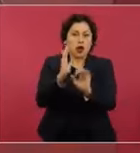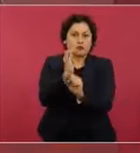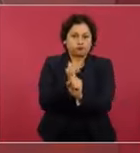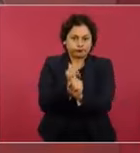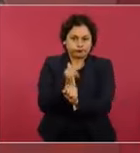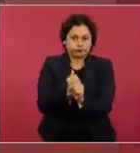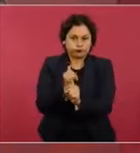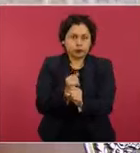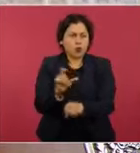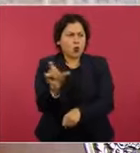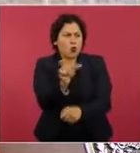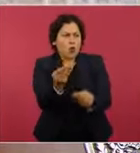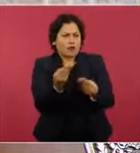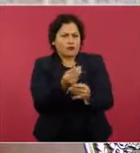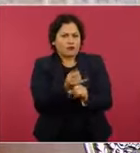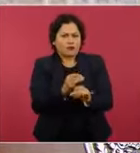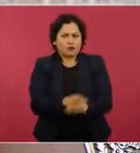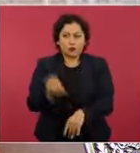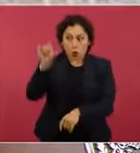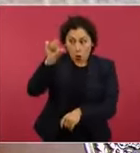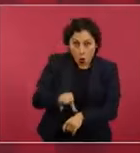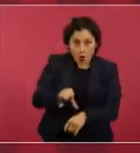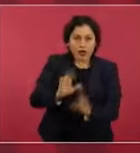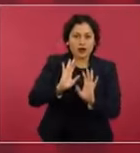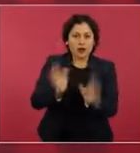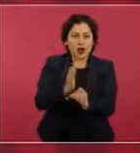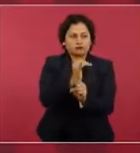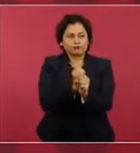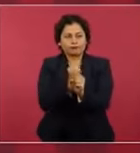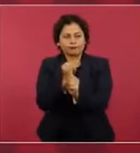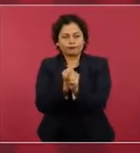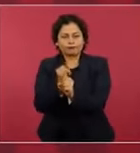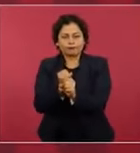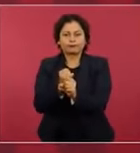saber más, ya, pero